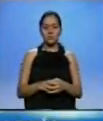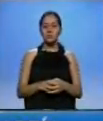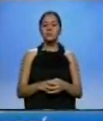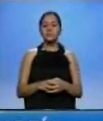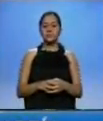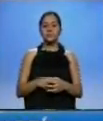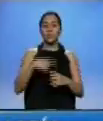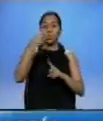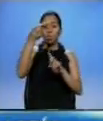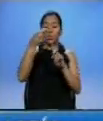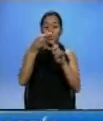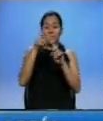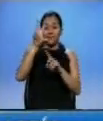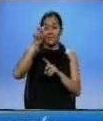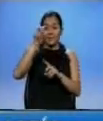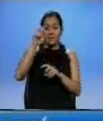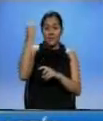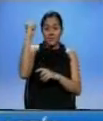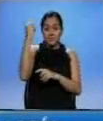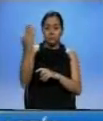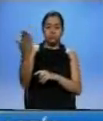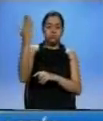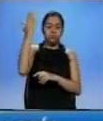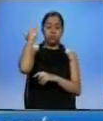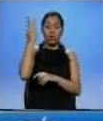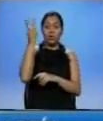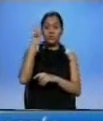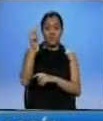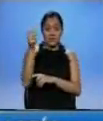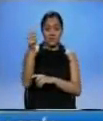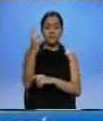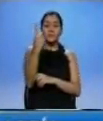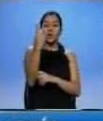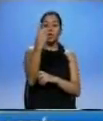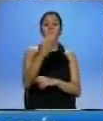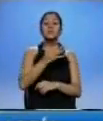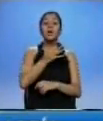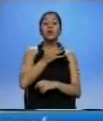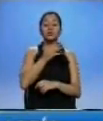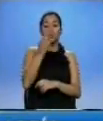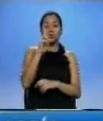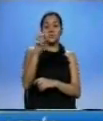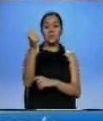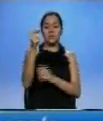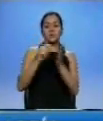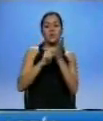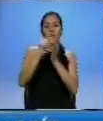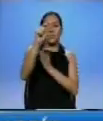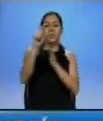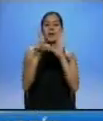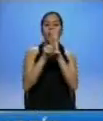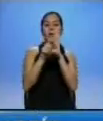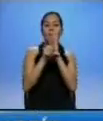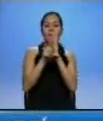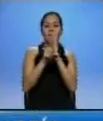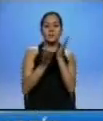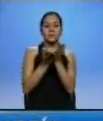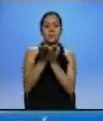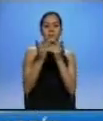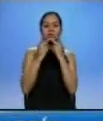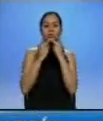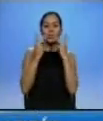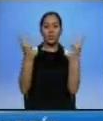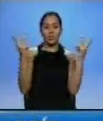Un mes y medio antes, la Asamblea Nacional, el 11 de agosto de 2010, aprobaba la Ley de Servicio Público. Lo que antes había